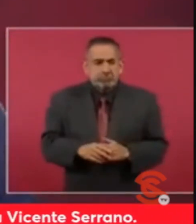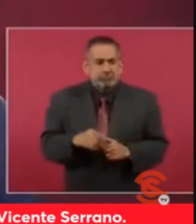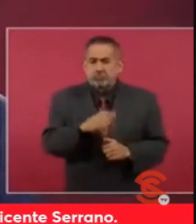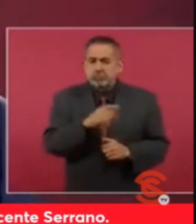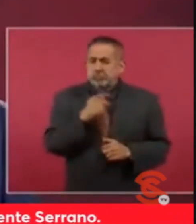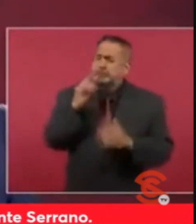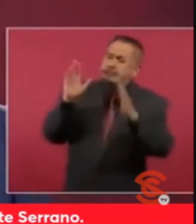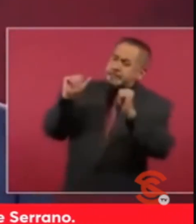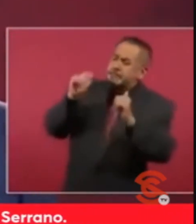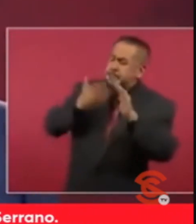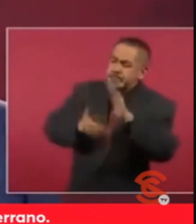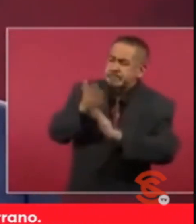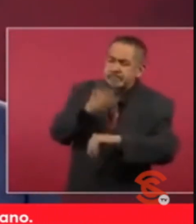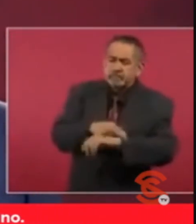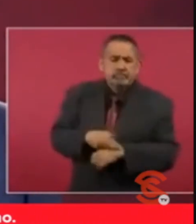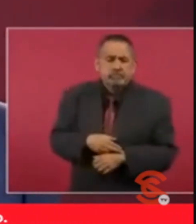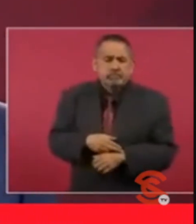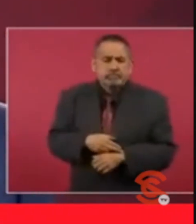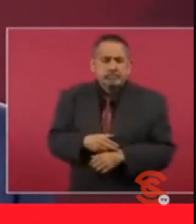decir adiós.